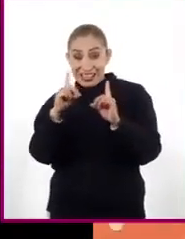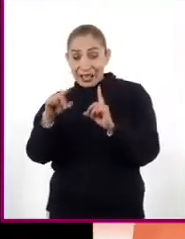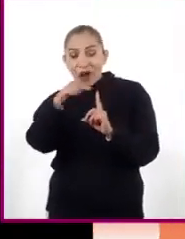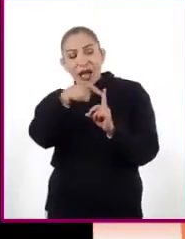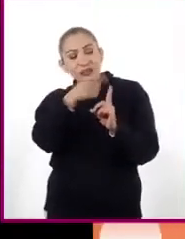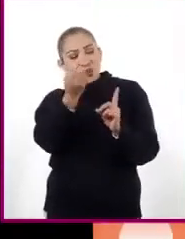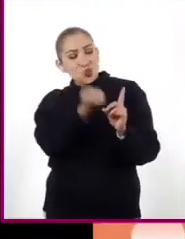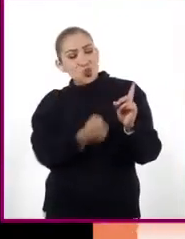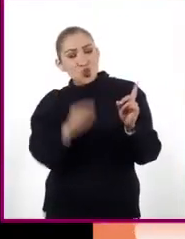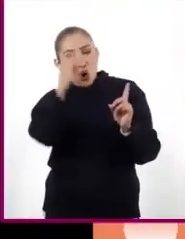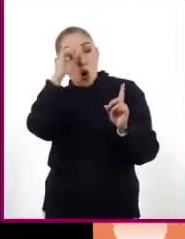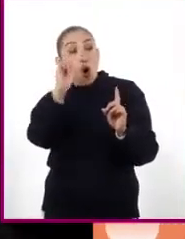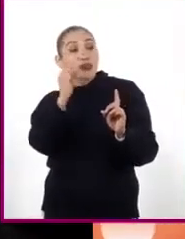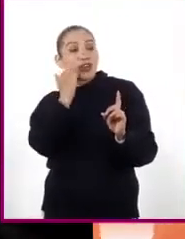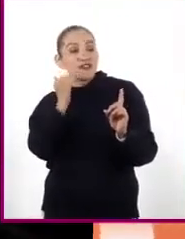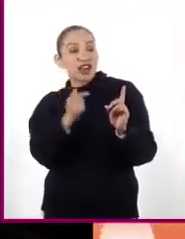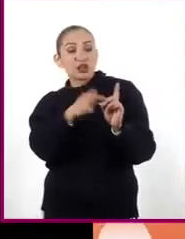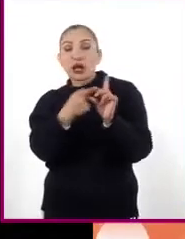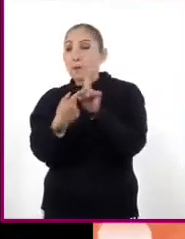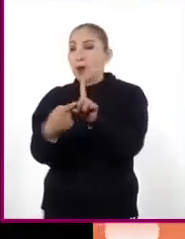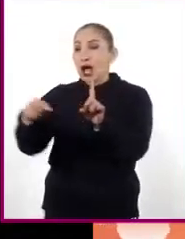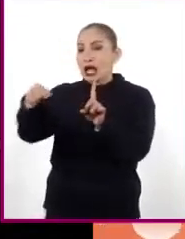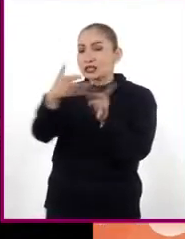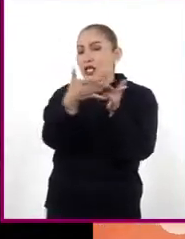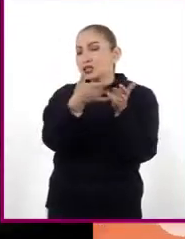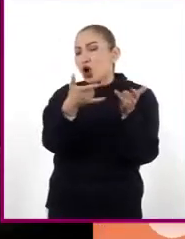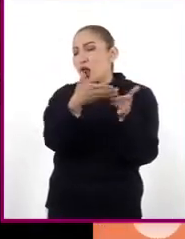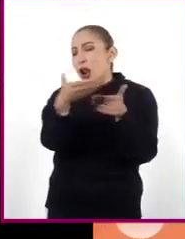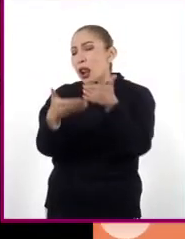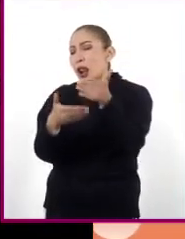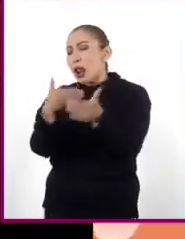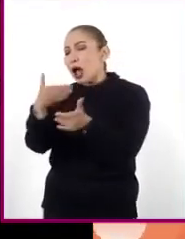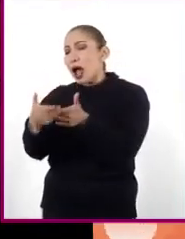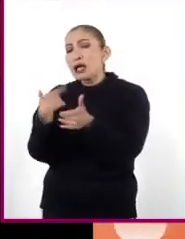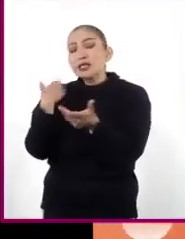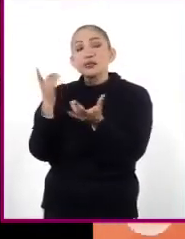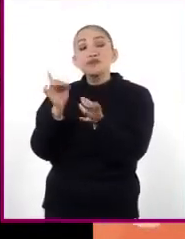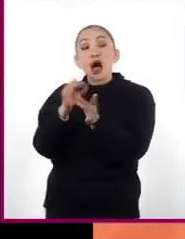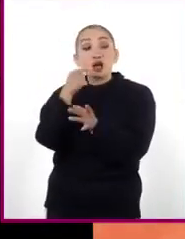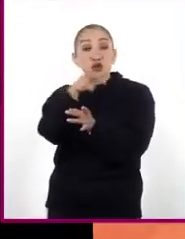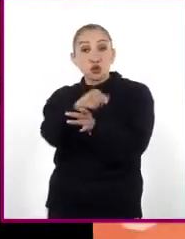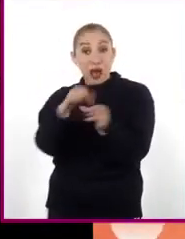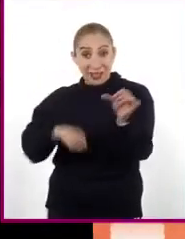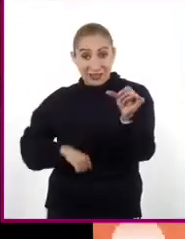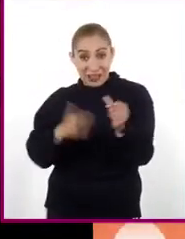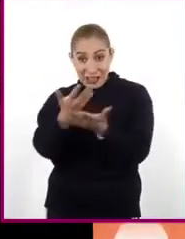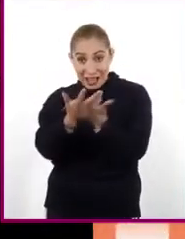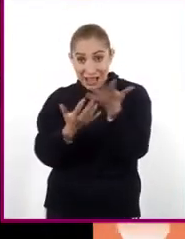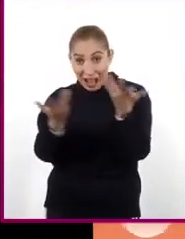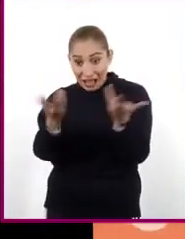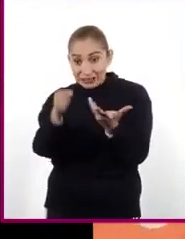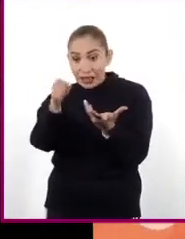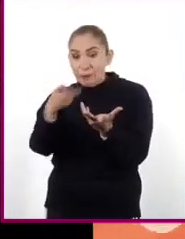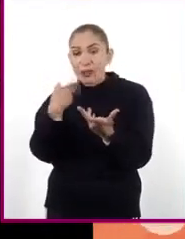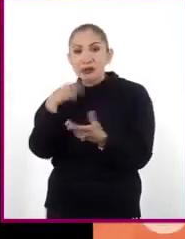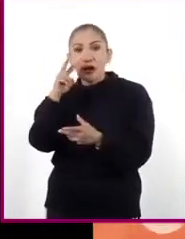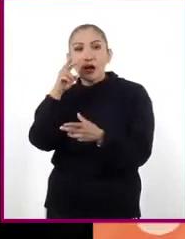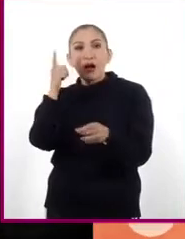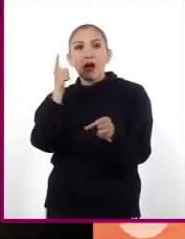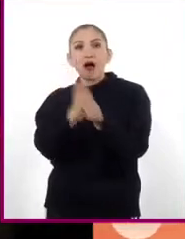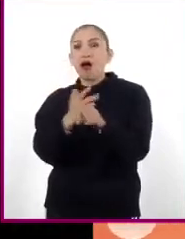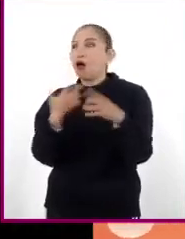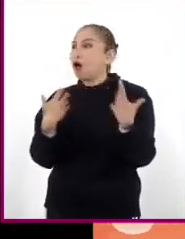representa una virtud o un defecto, que mostrará a lo largo de la obra, y las consecuencias de sus acciones permitirán que los